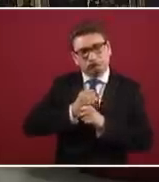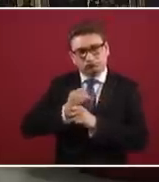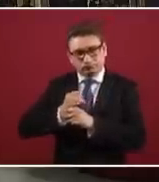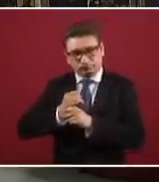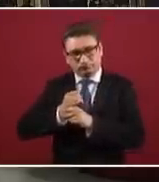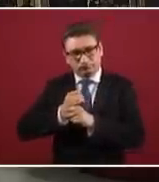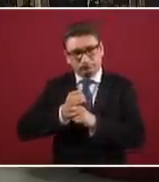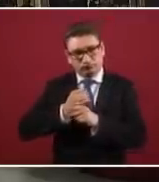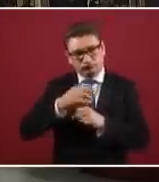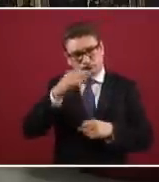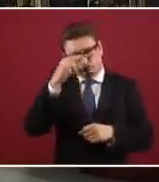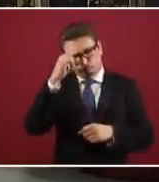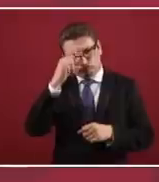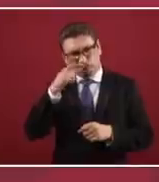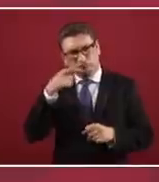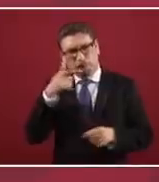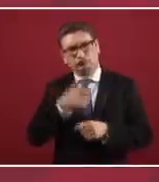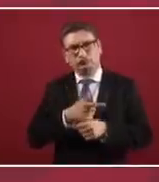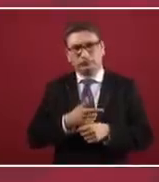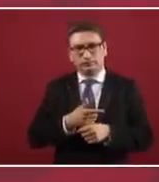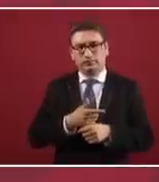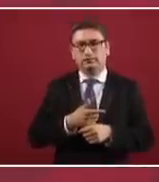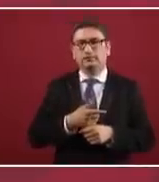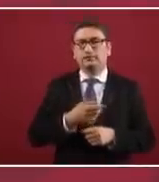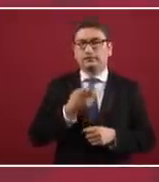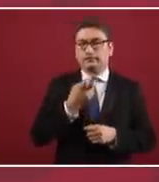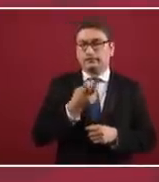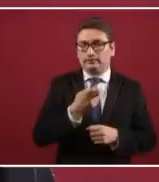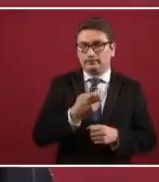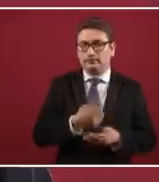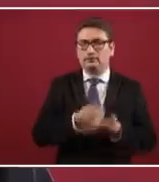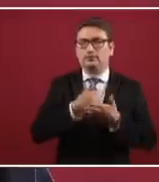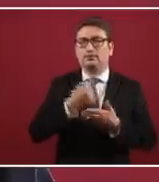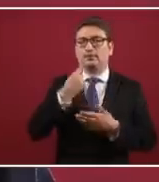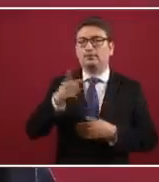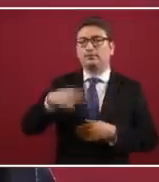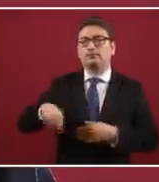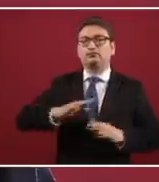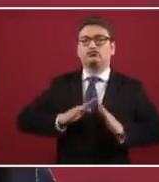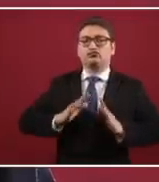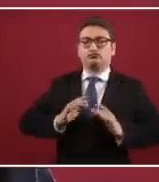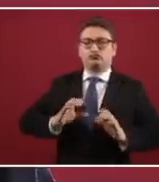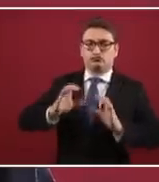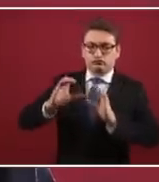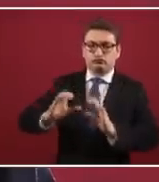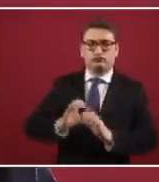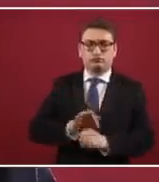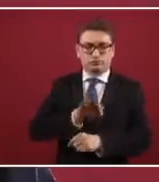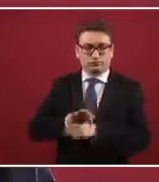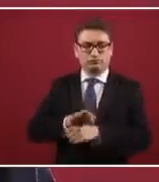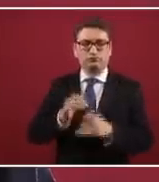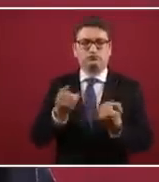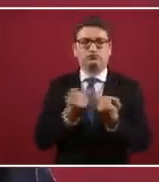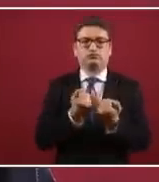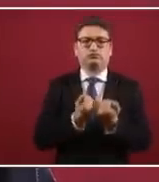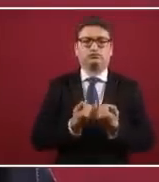para, entre otras cosas, cuidar al personal militar.